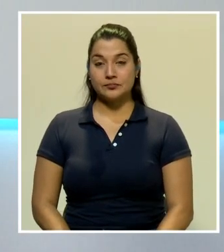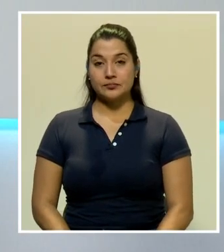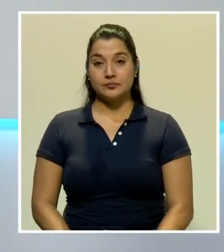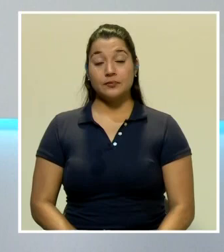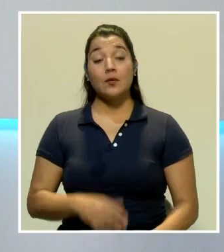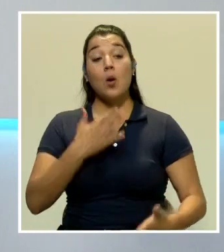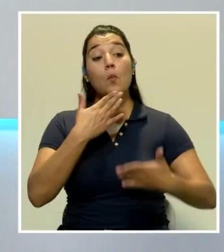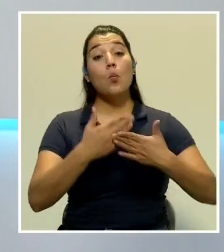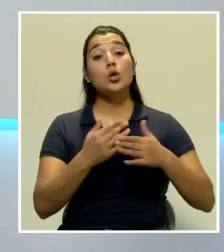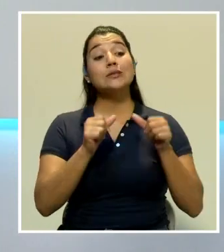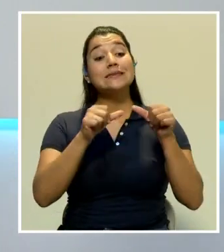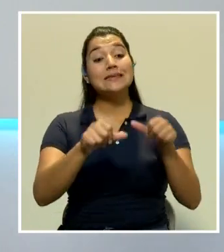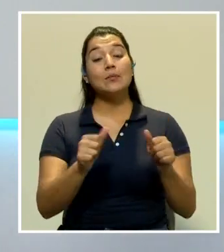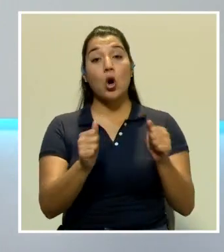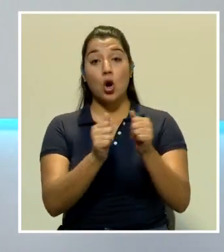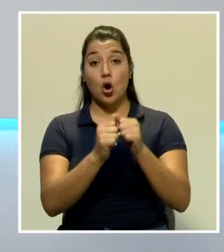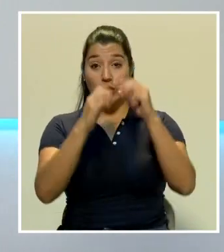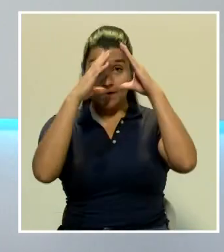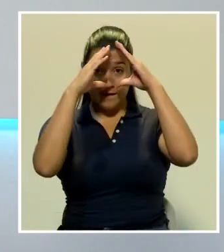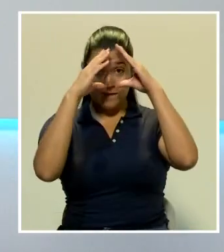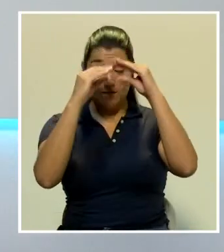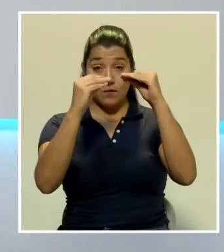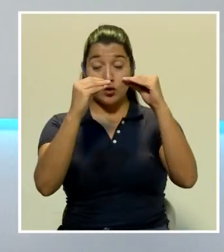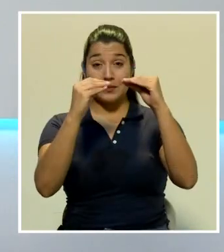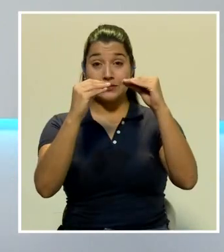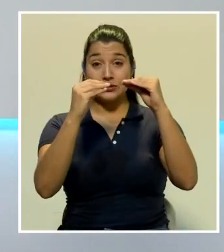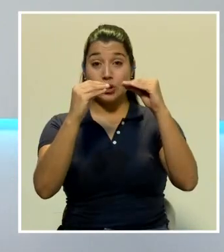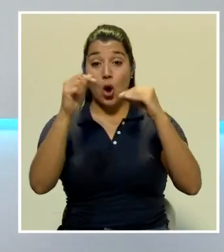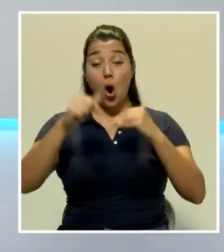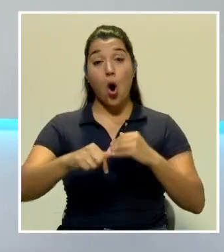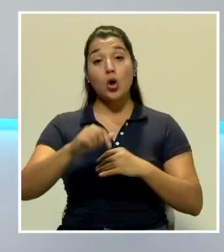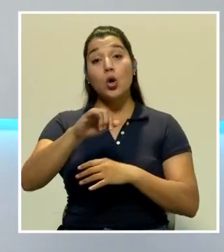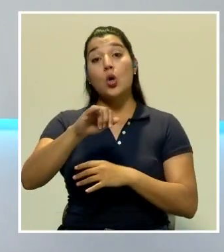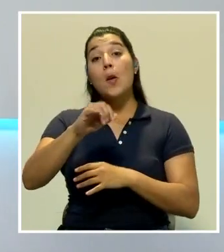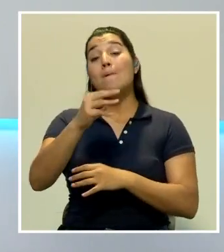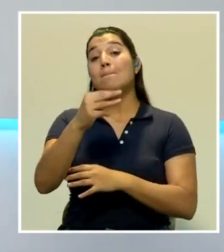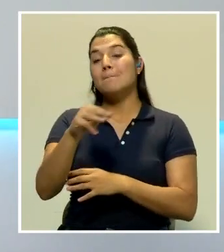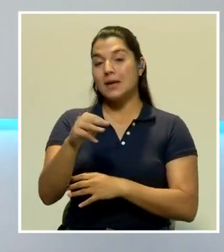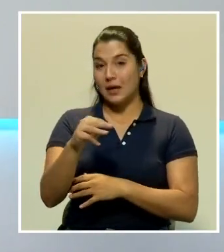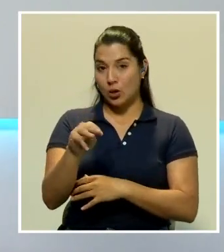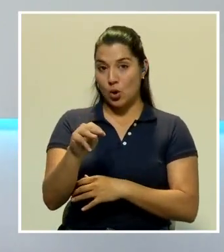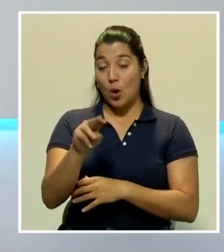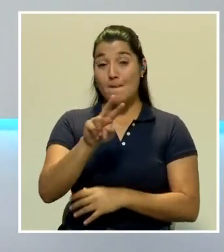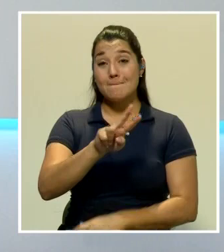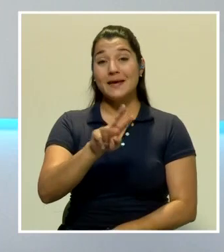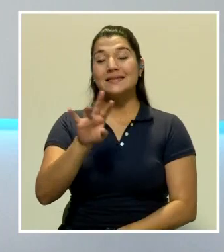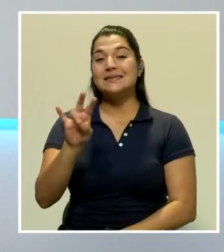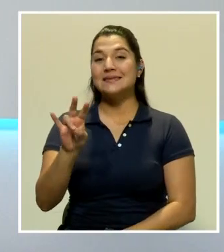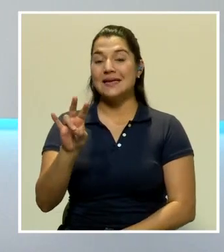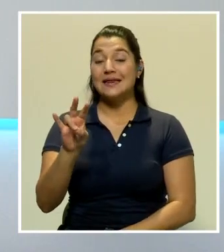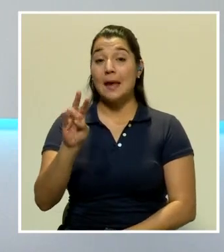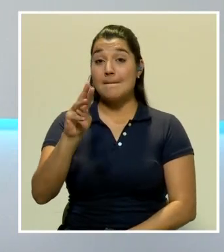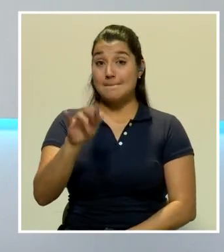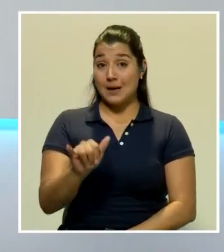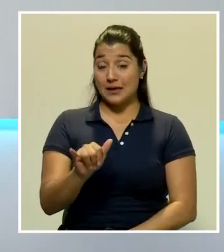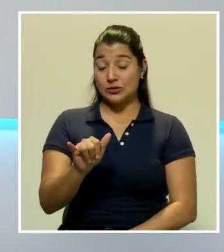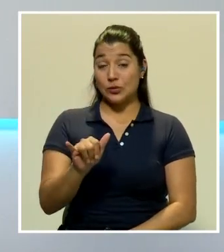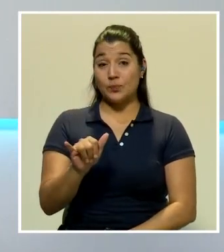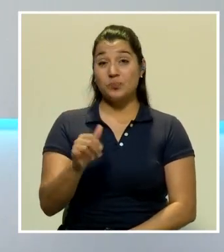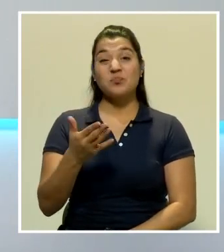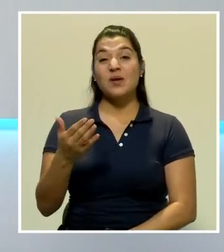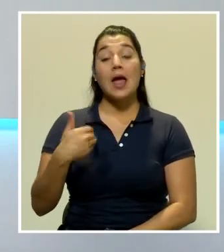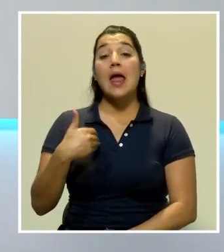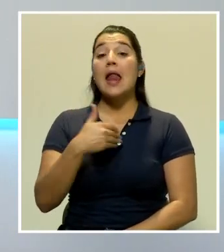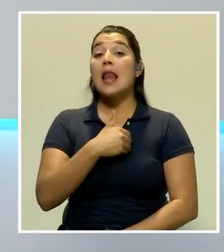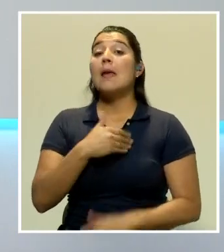Bueno, y seguimos con información de este miércoles, más bien 27 de mayo, y es que el